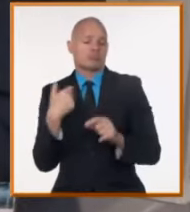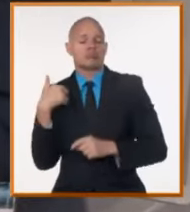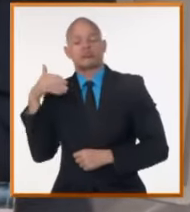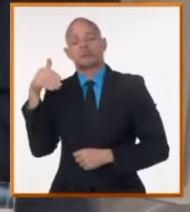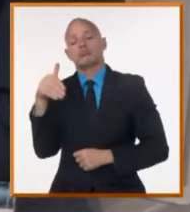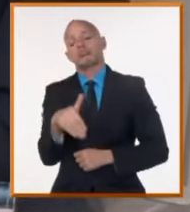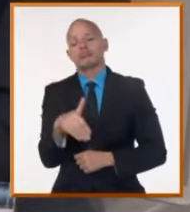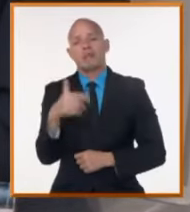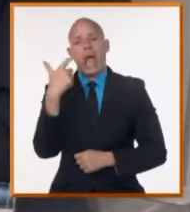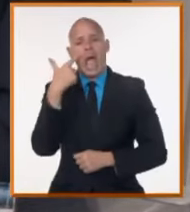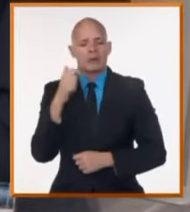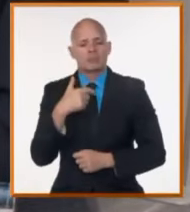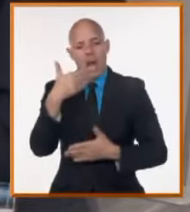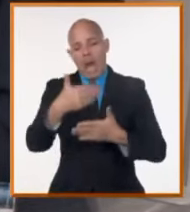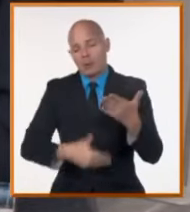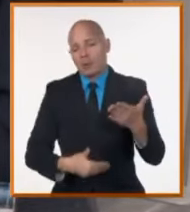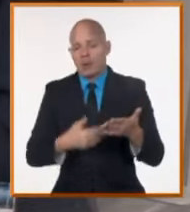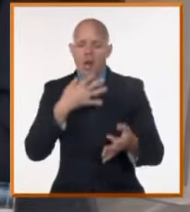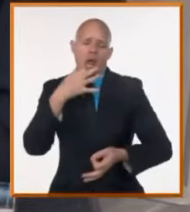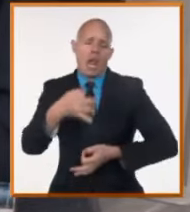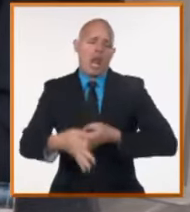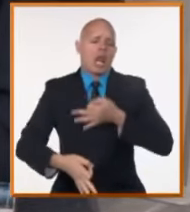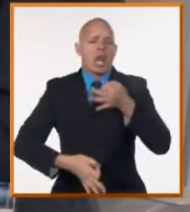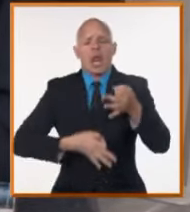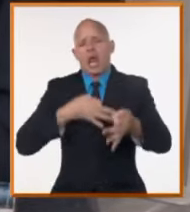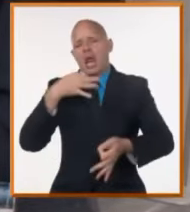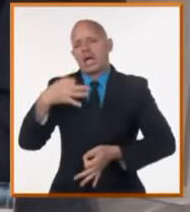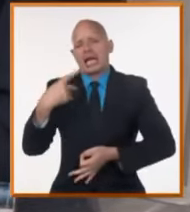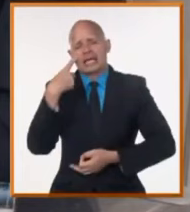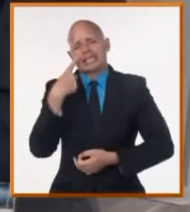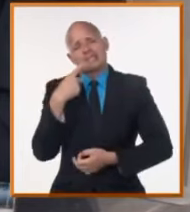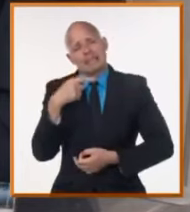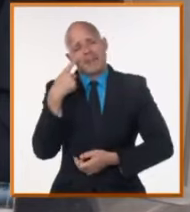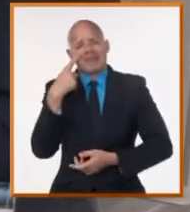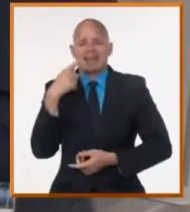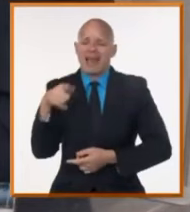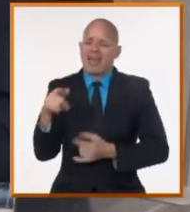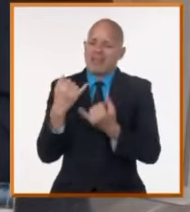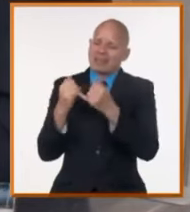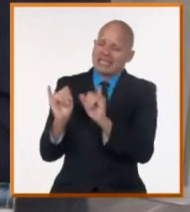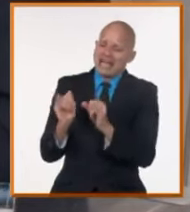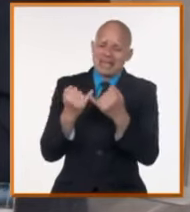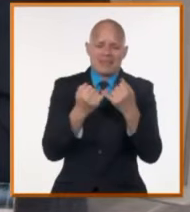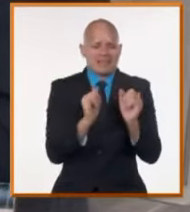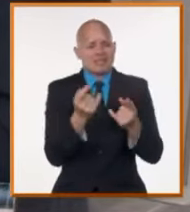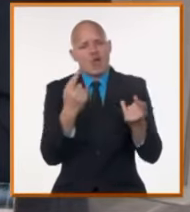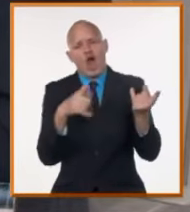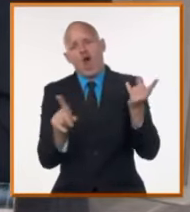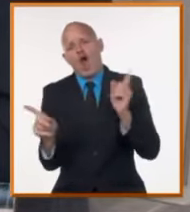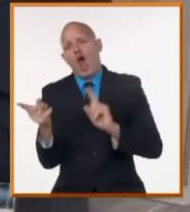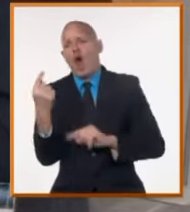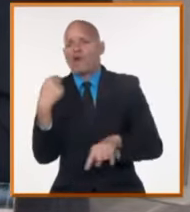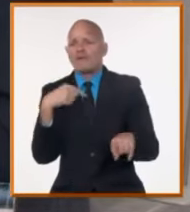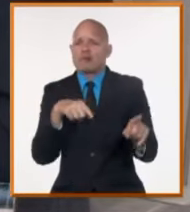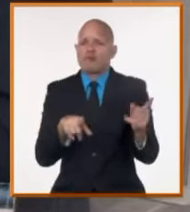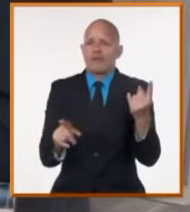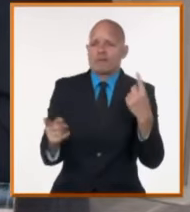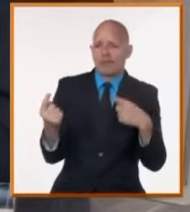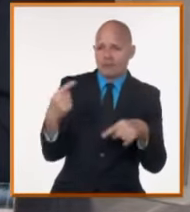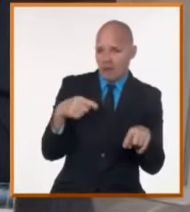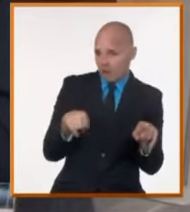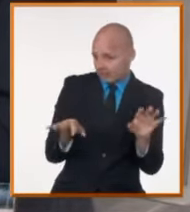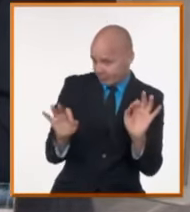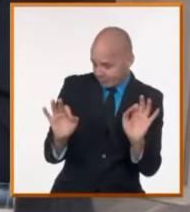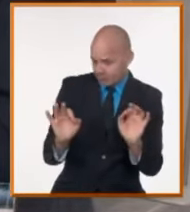a pulso, ¿no? Y que se enfrentara a esas ideas junto con la idea que llevaba Bolívar de tratar de reconocer la independencia de